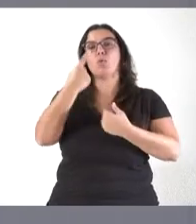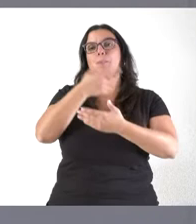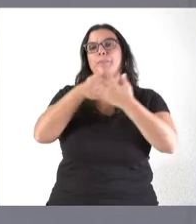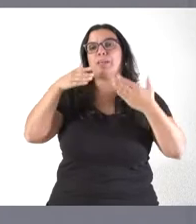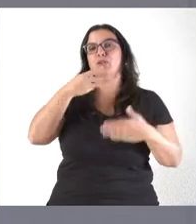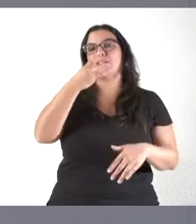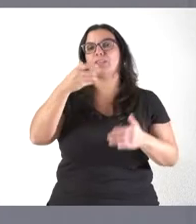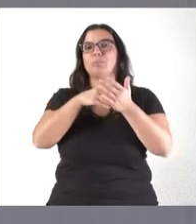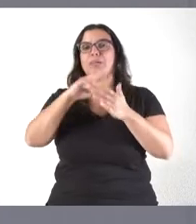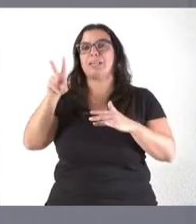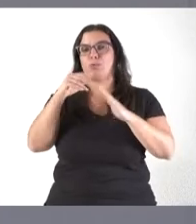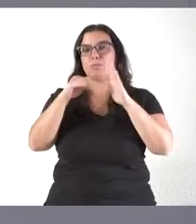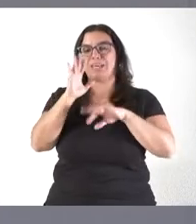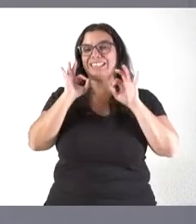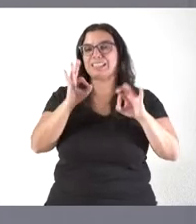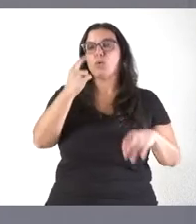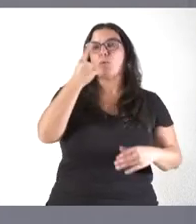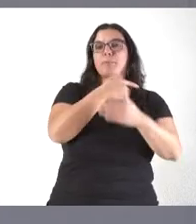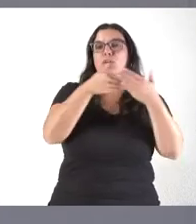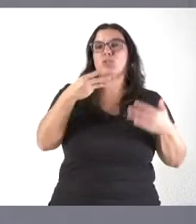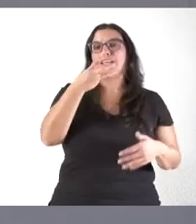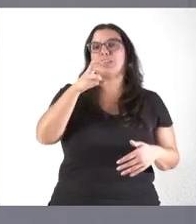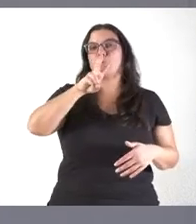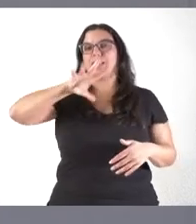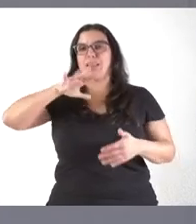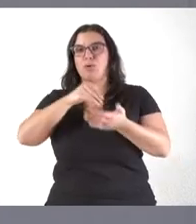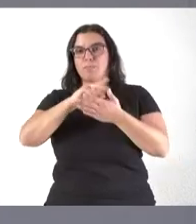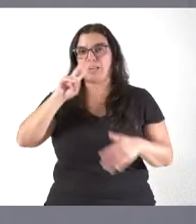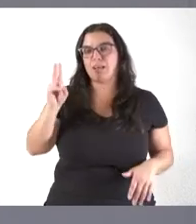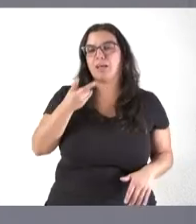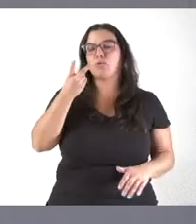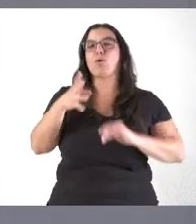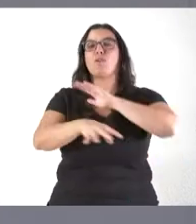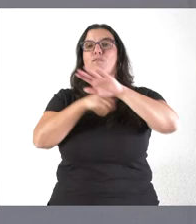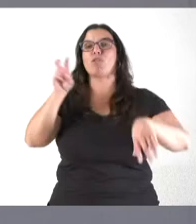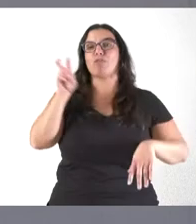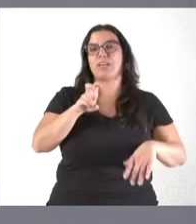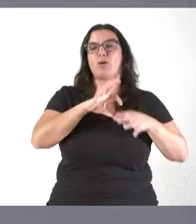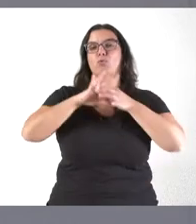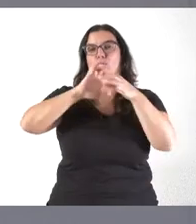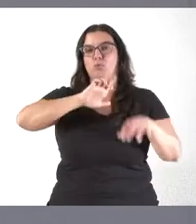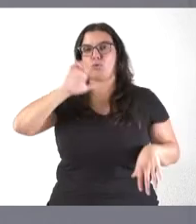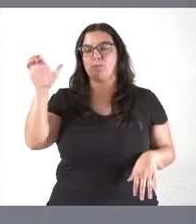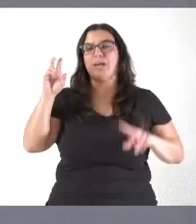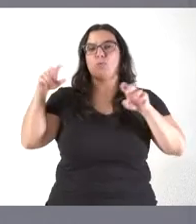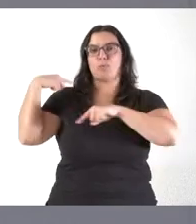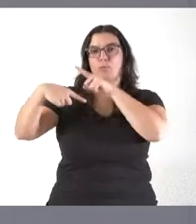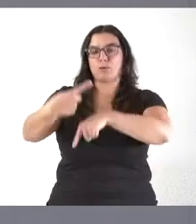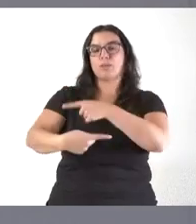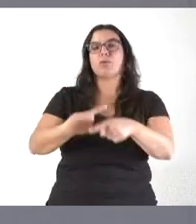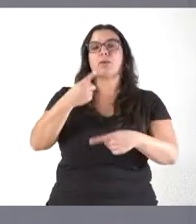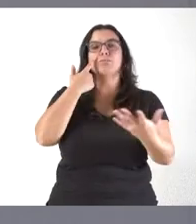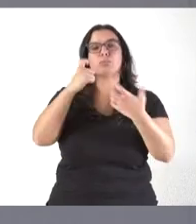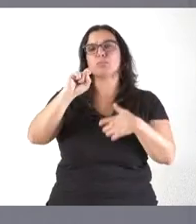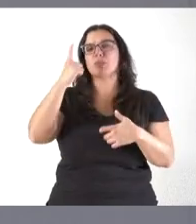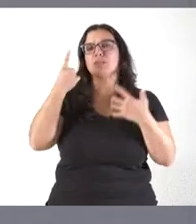300.000 euros en concreto un millón 325.000 euros son fondos procedentes de la Unión Europea nec Generations y destacaría